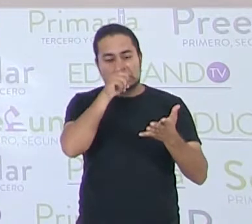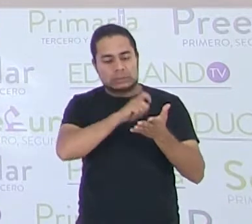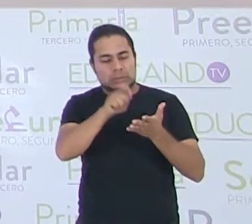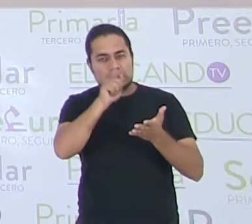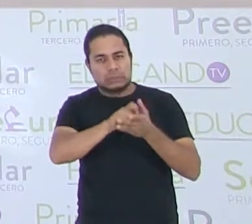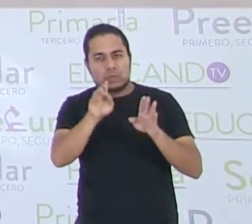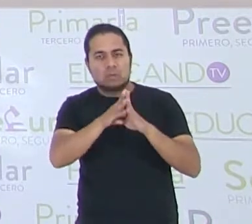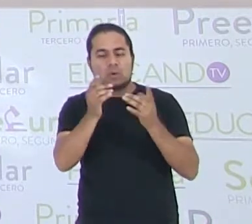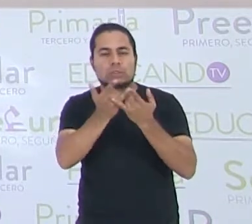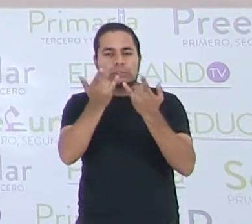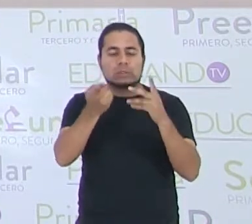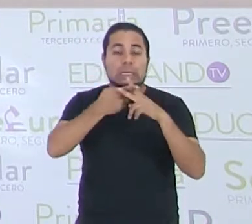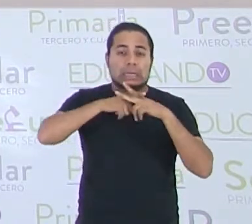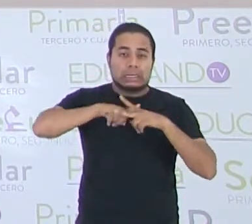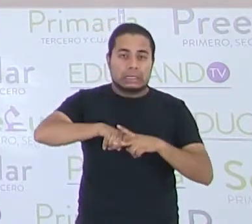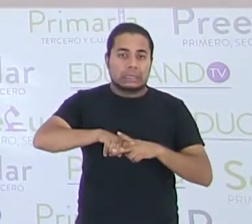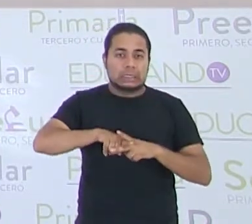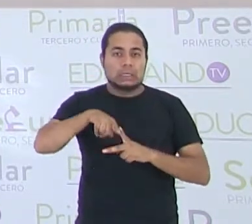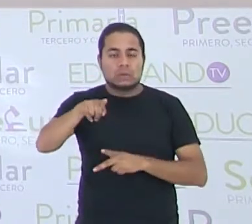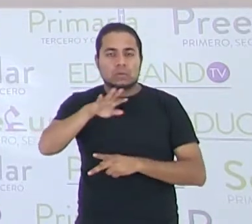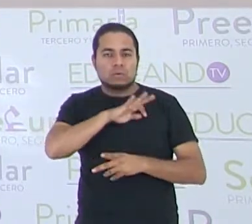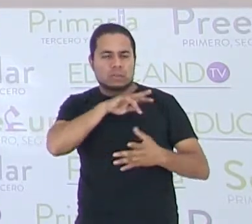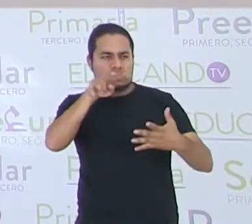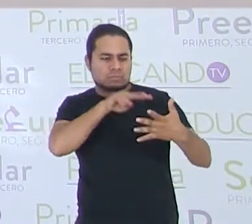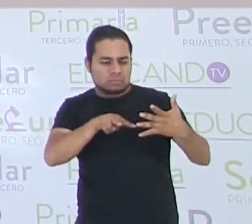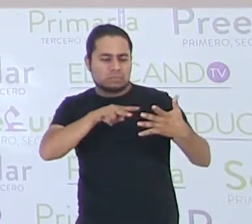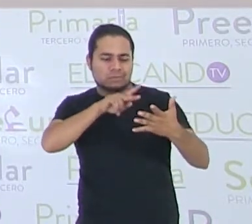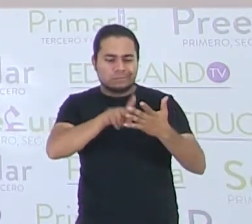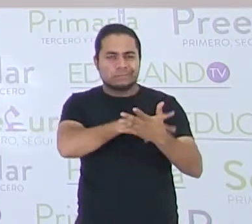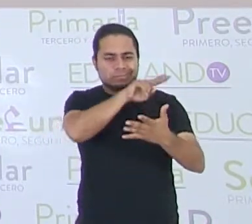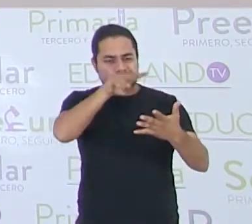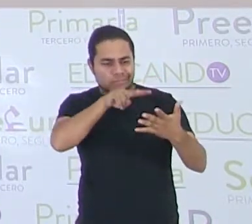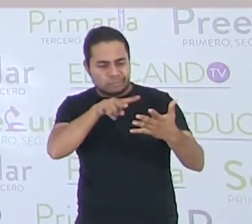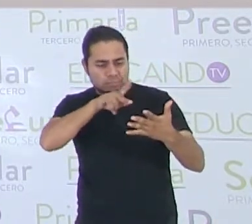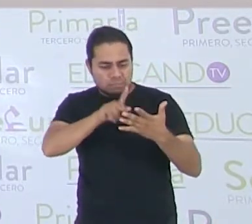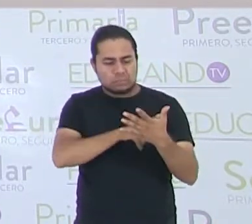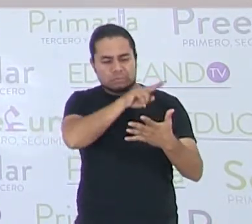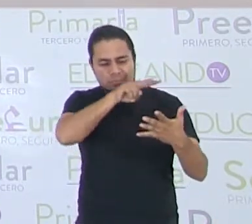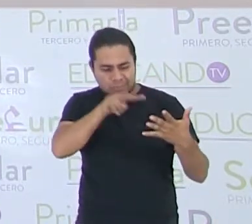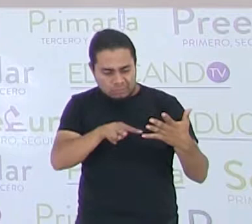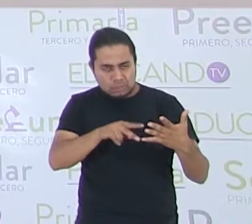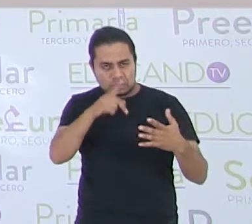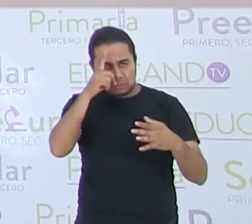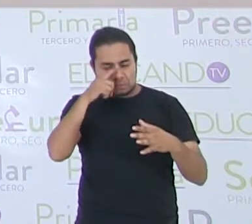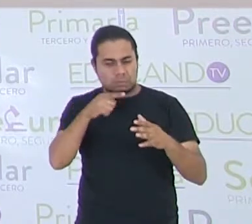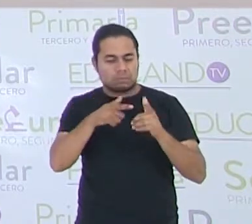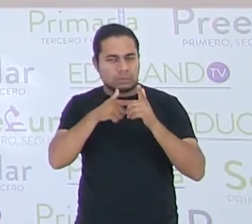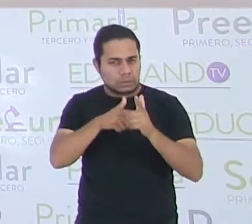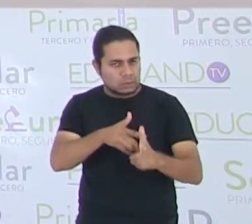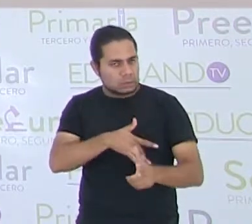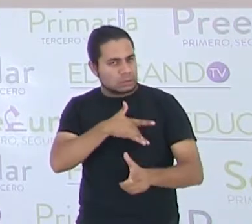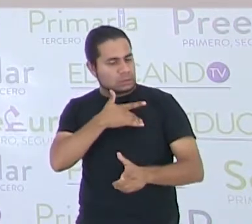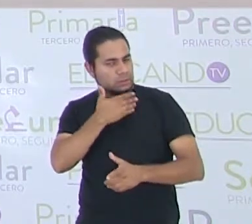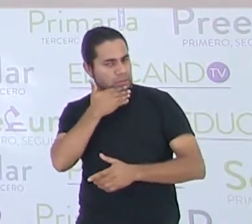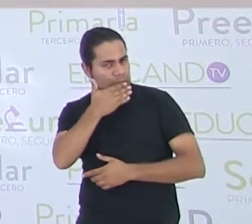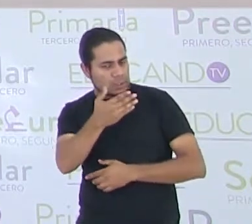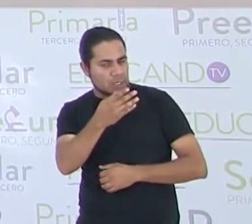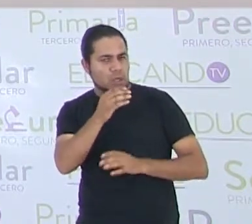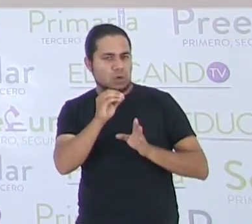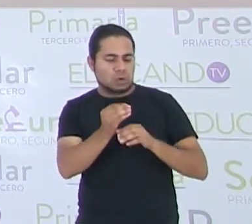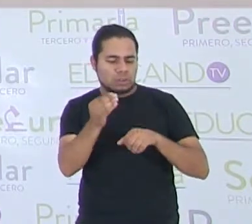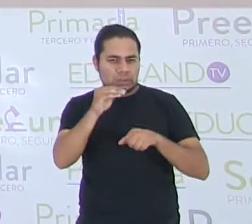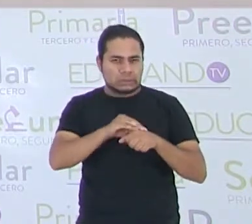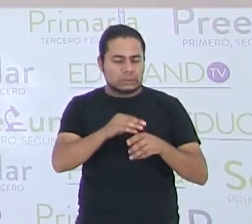de nuestra historia, releamos. ¿Qué quiere decir? Volver a leer para ver si voy bien, si el planteamiento está siendo